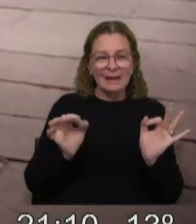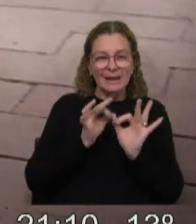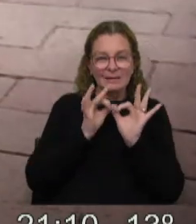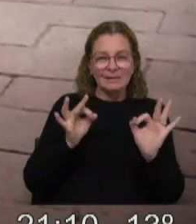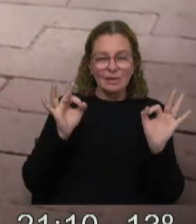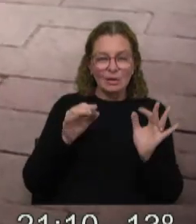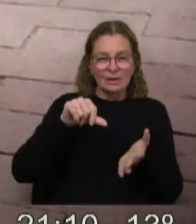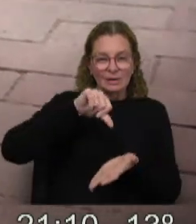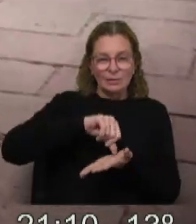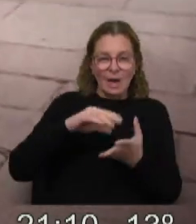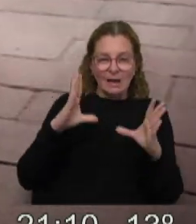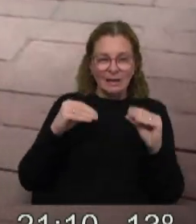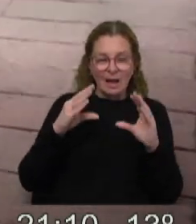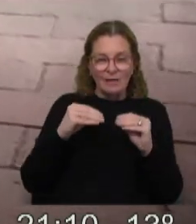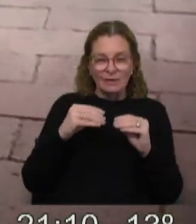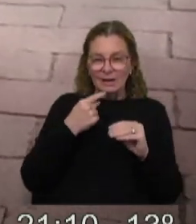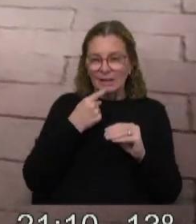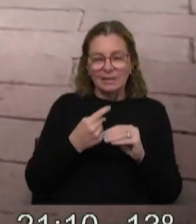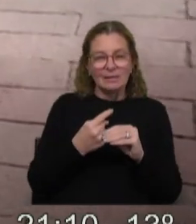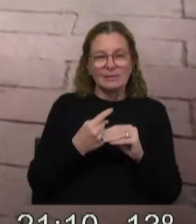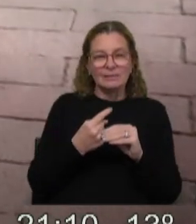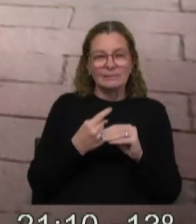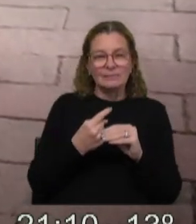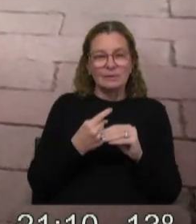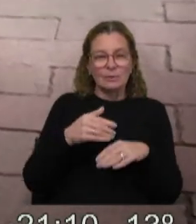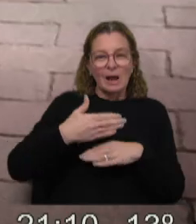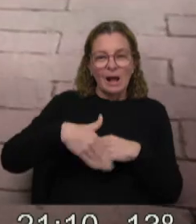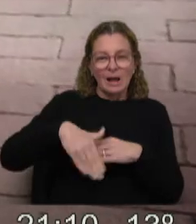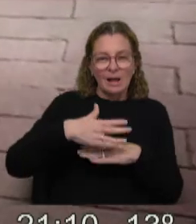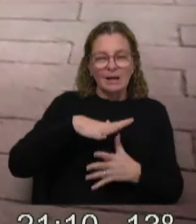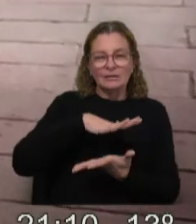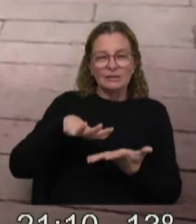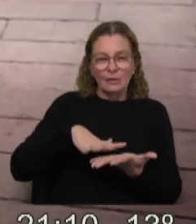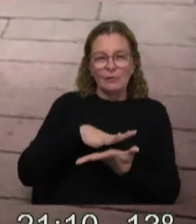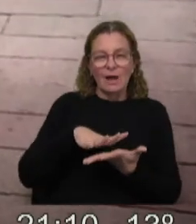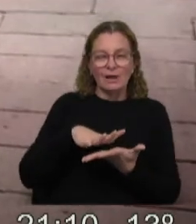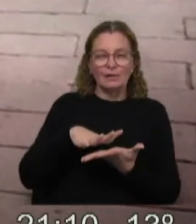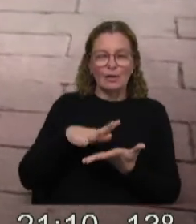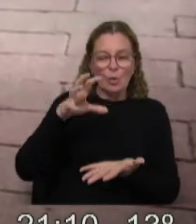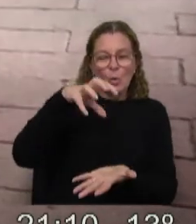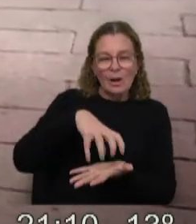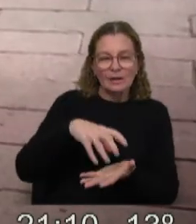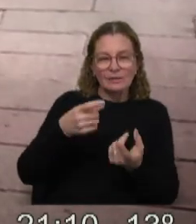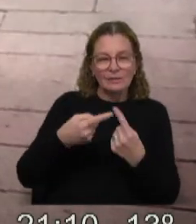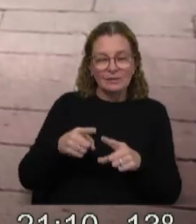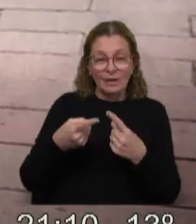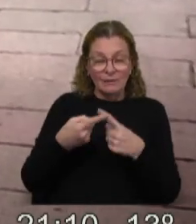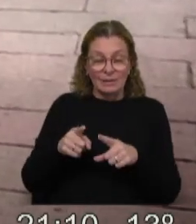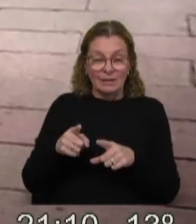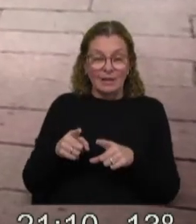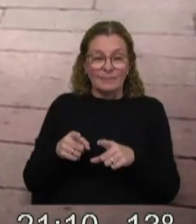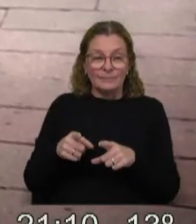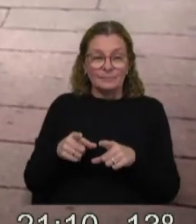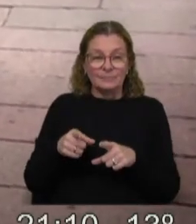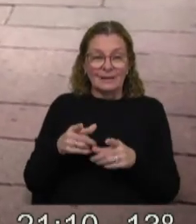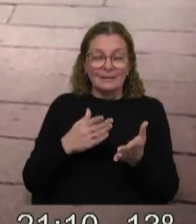de la ciudad, que nombran una calle, un barrio, un sitio. La referencia obvia y